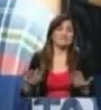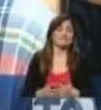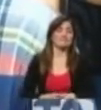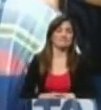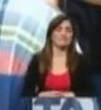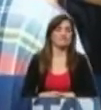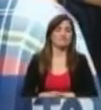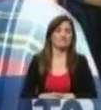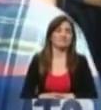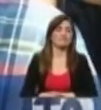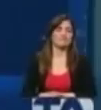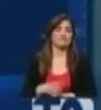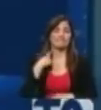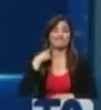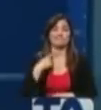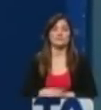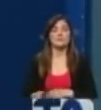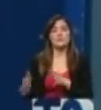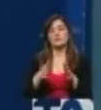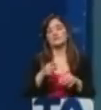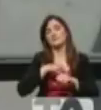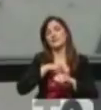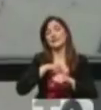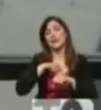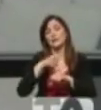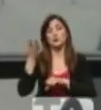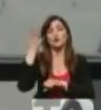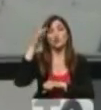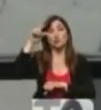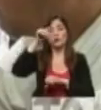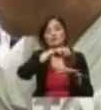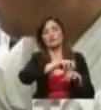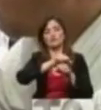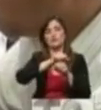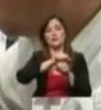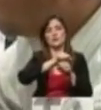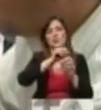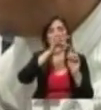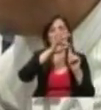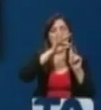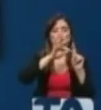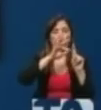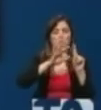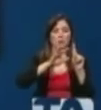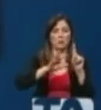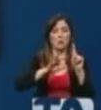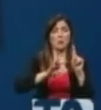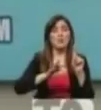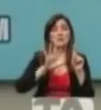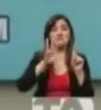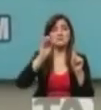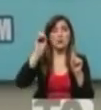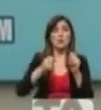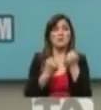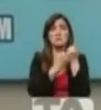tenemos como trabajadores si nos ha perjudicado. Durante el tiempo de incautación, las radios han percibido una reducción de aproximadamente el 50%